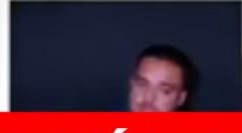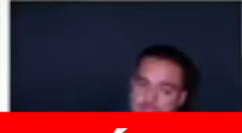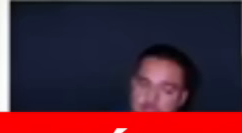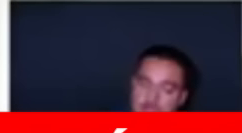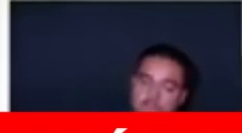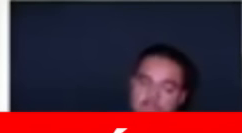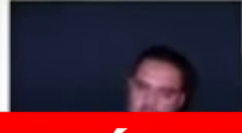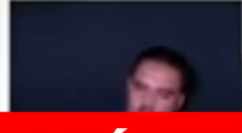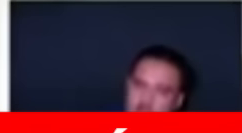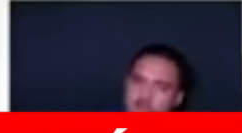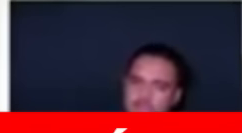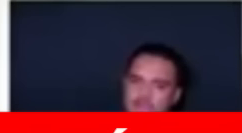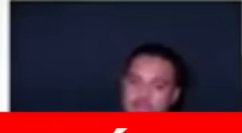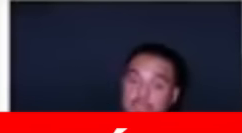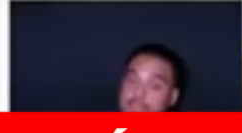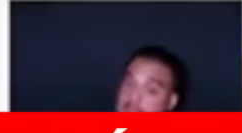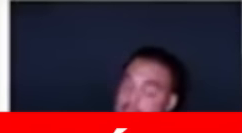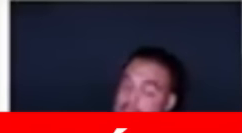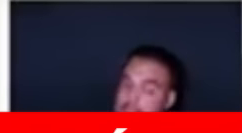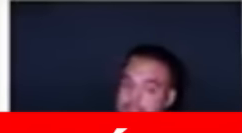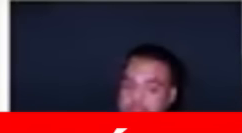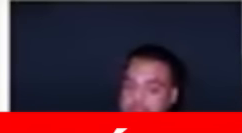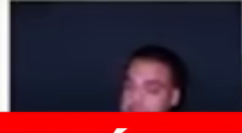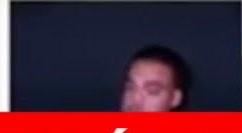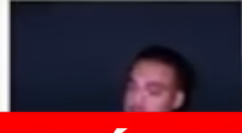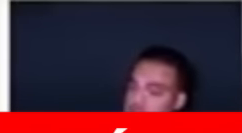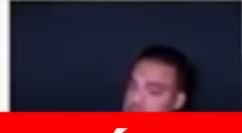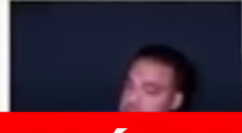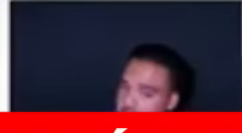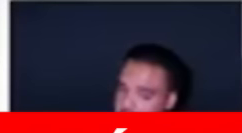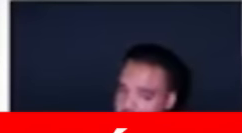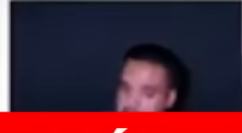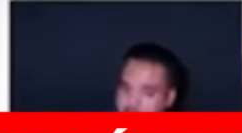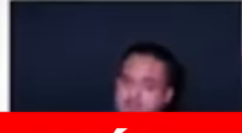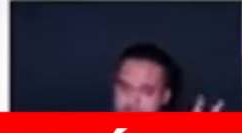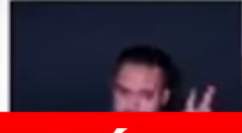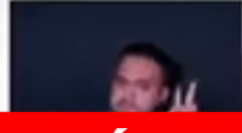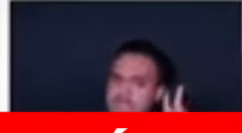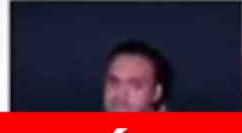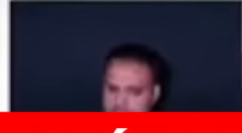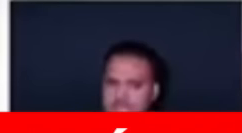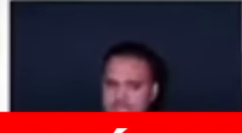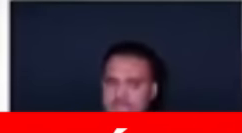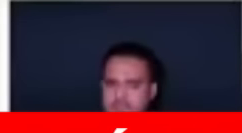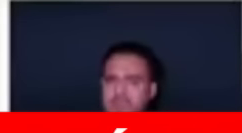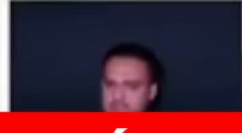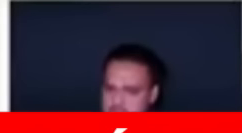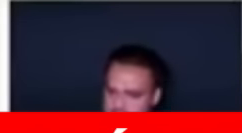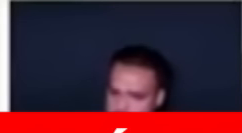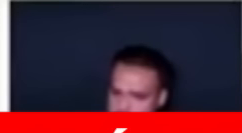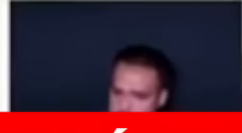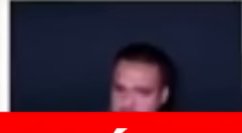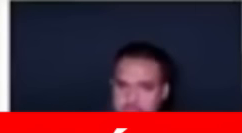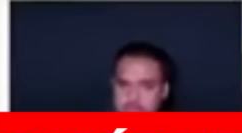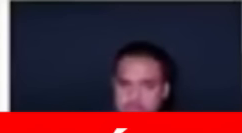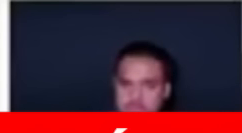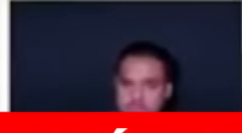familias arriesgándote tú misma. Lo has hecho con valentía, has combatido